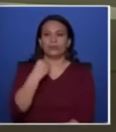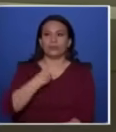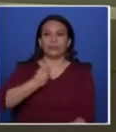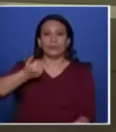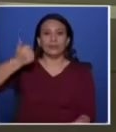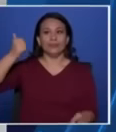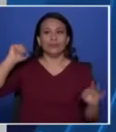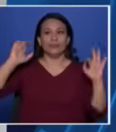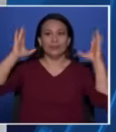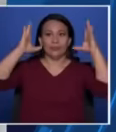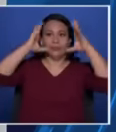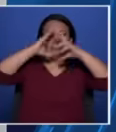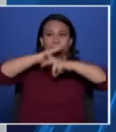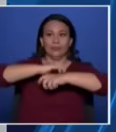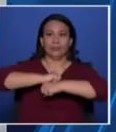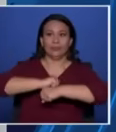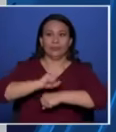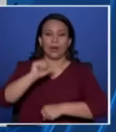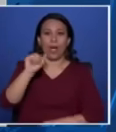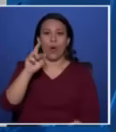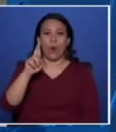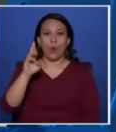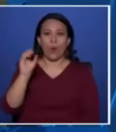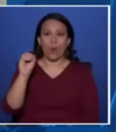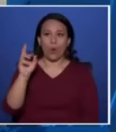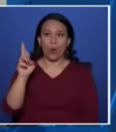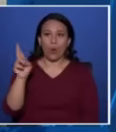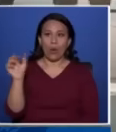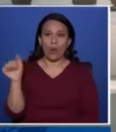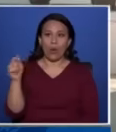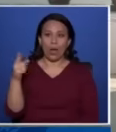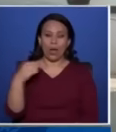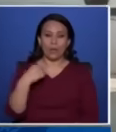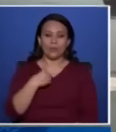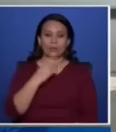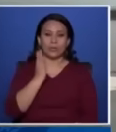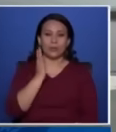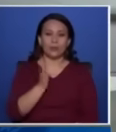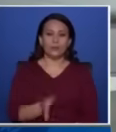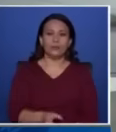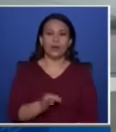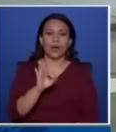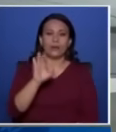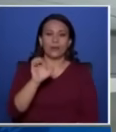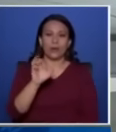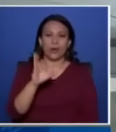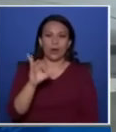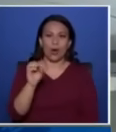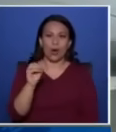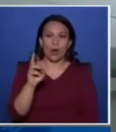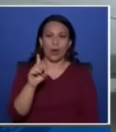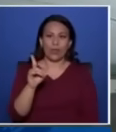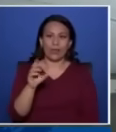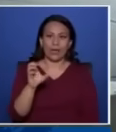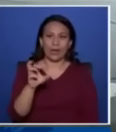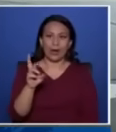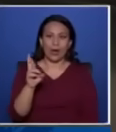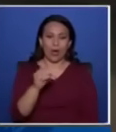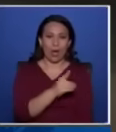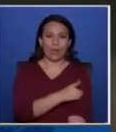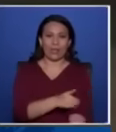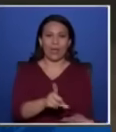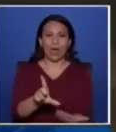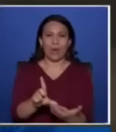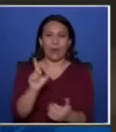las 10:30 junto a una gasolinera en la avenida León Febres Cordero, en el sector de La Aurora, en el cantón Daule.